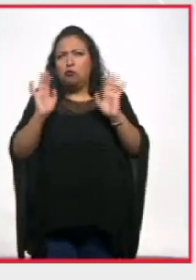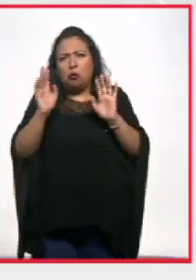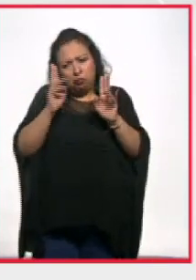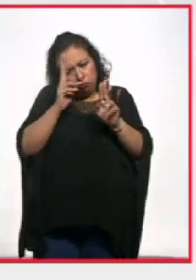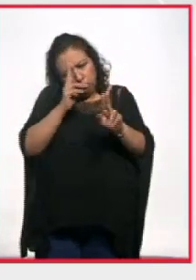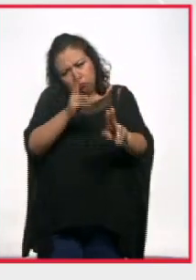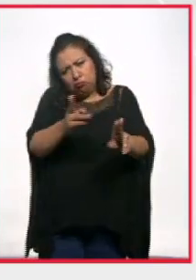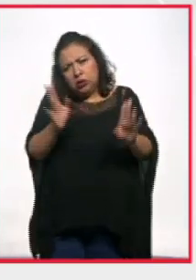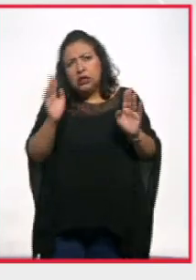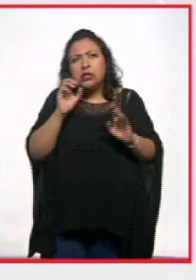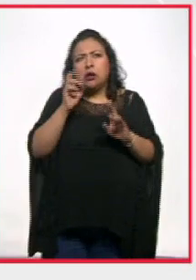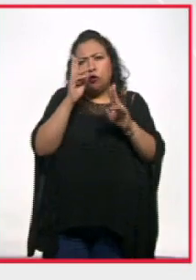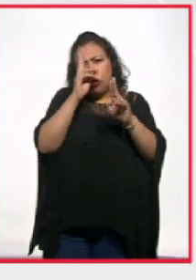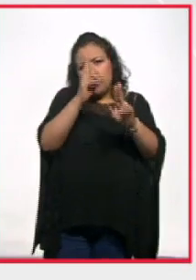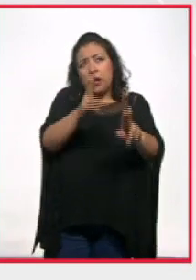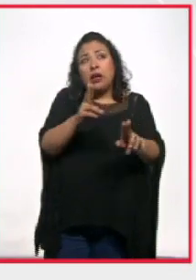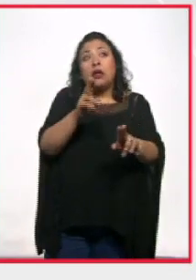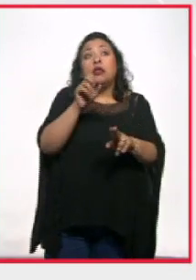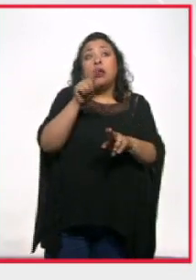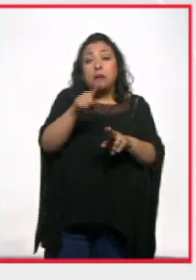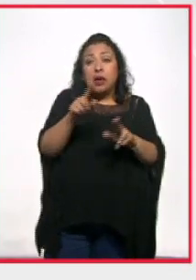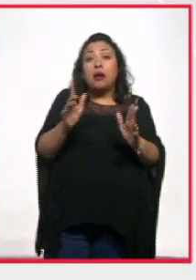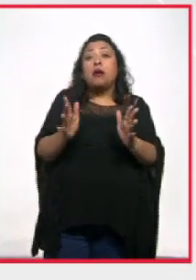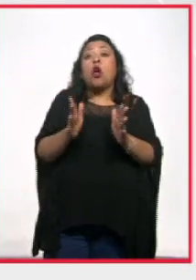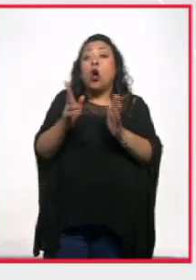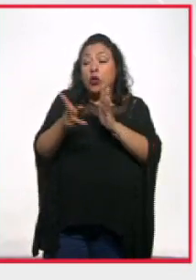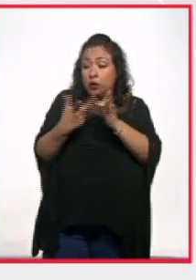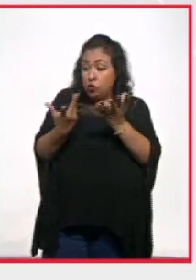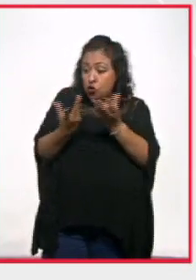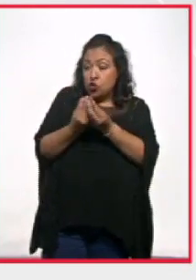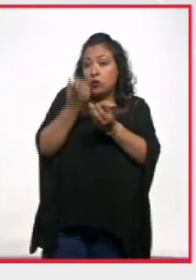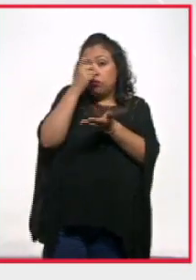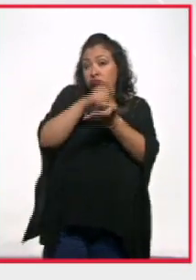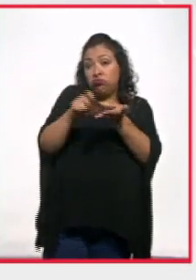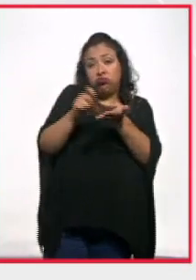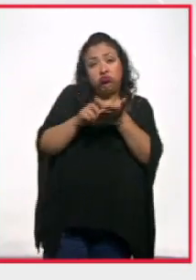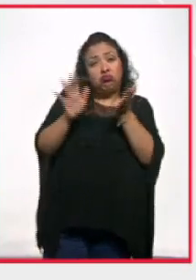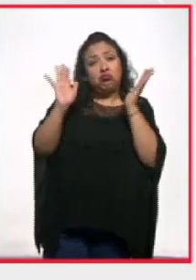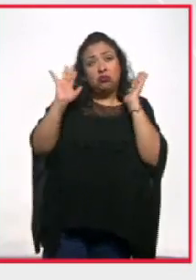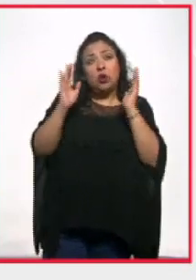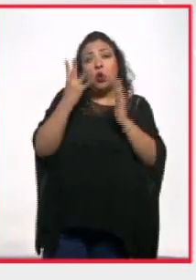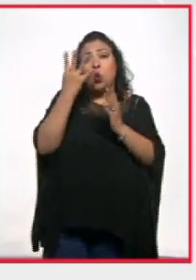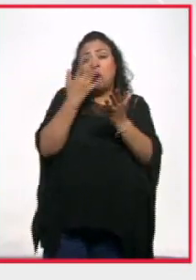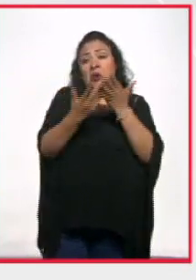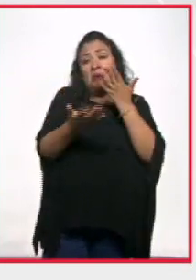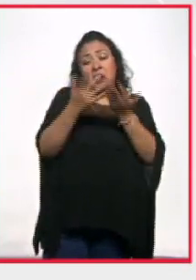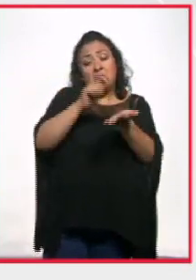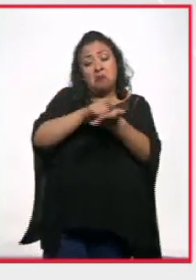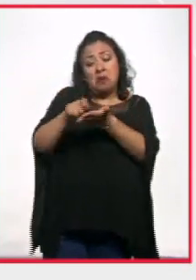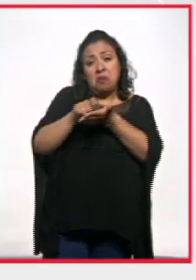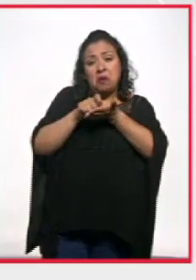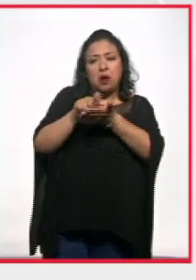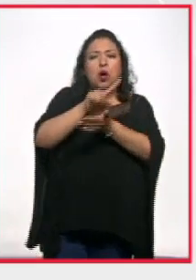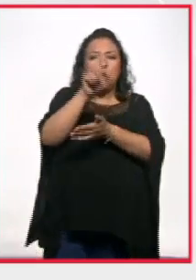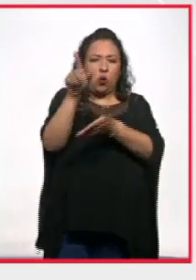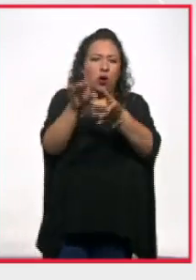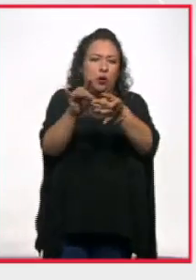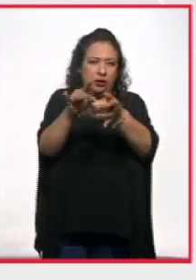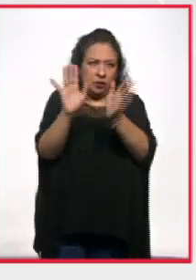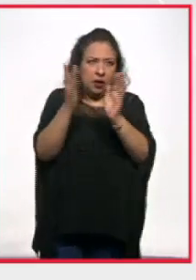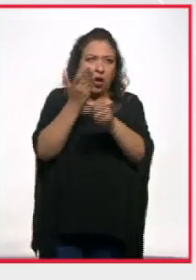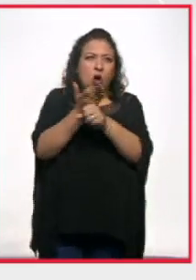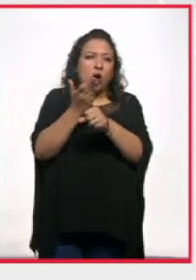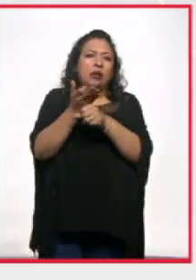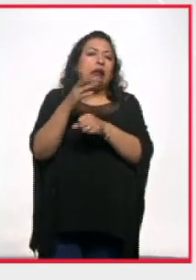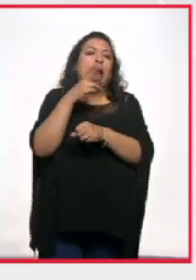es un homenaje. Es un homenaje y además Bram Stoker reescribe junto con él, así que es a cuatro manos, está interesante. Ya luego lo platicamos, pero ahorita